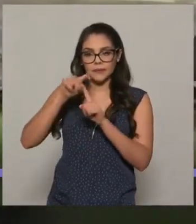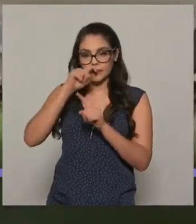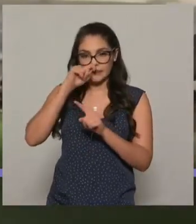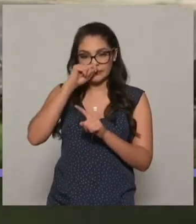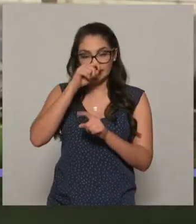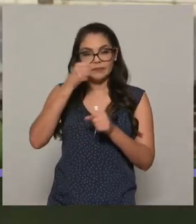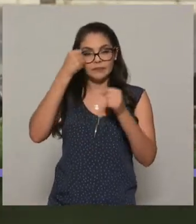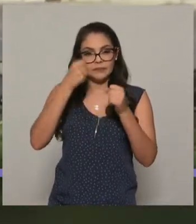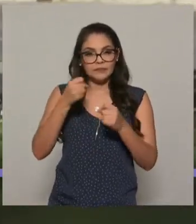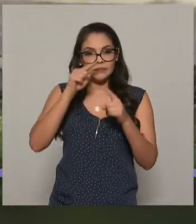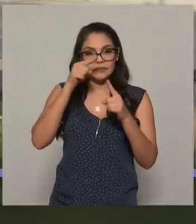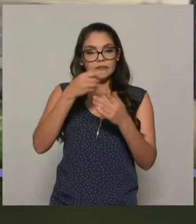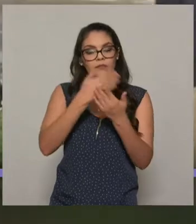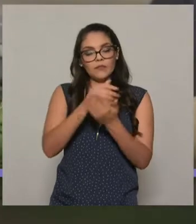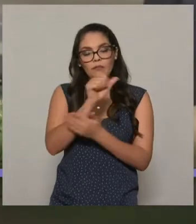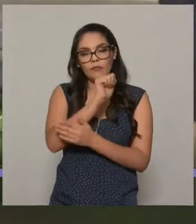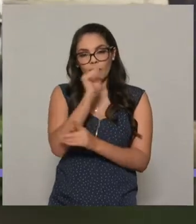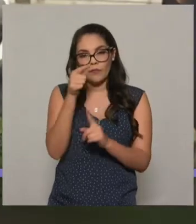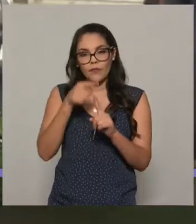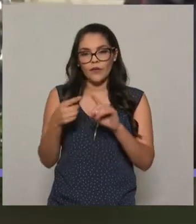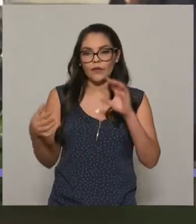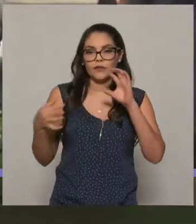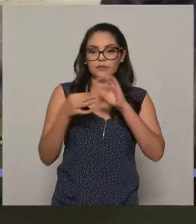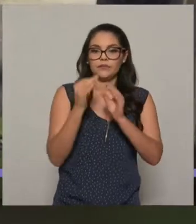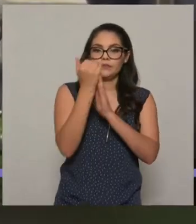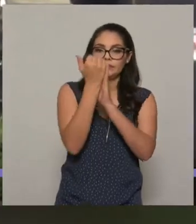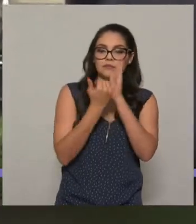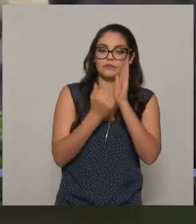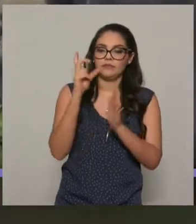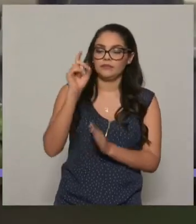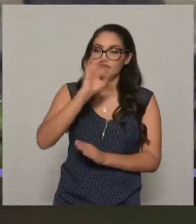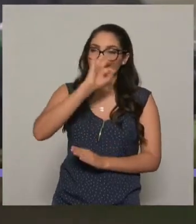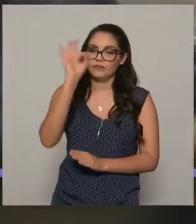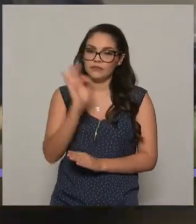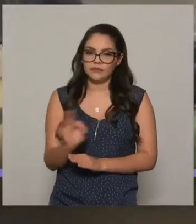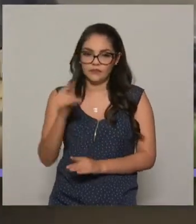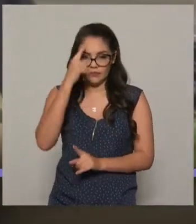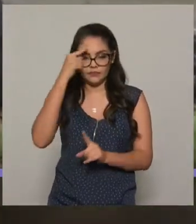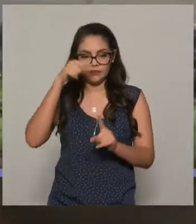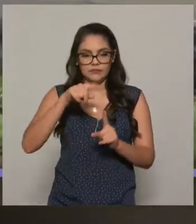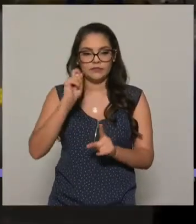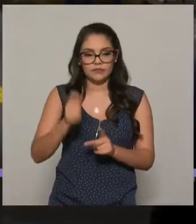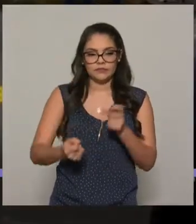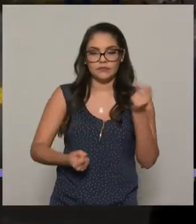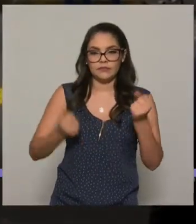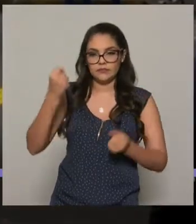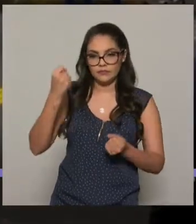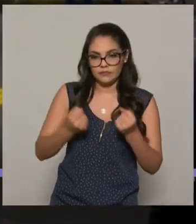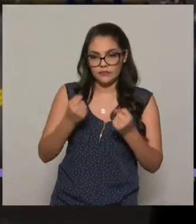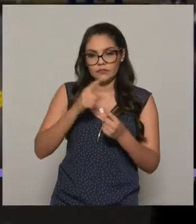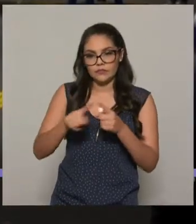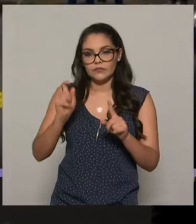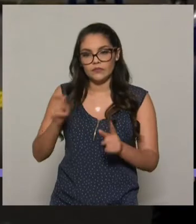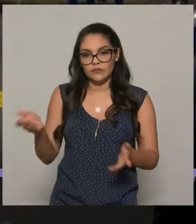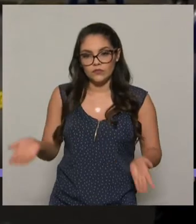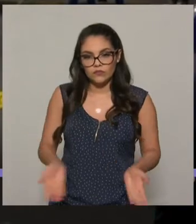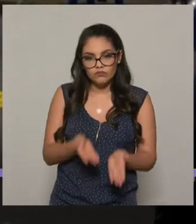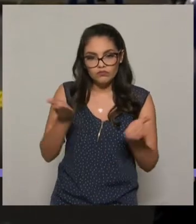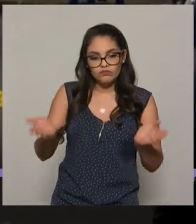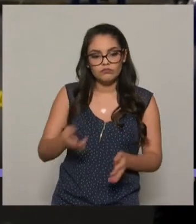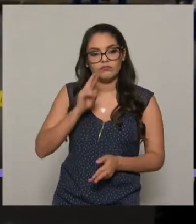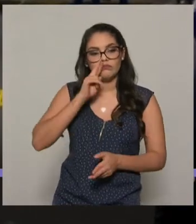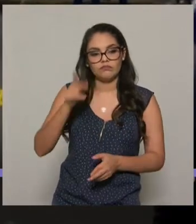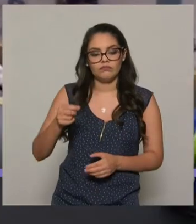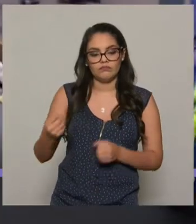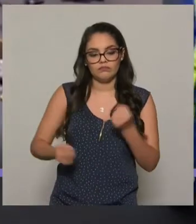tenemos el otro objetivo que va de la mano en reducir en 30% las emisiones desde el sector movilidad, obviamente promoviendo un mejor transporte